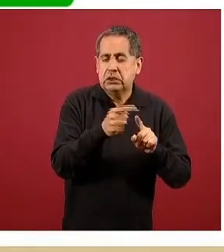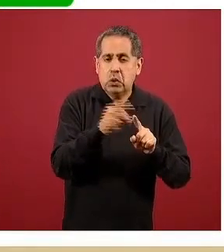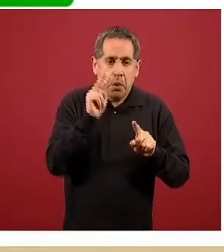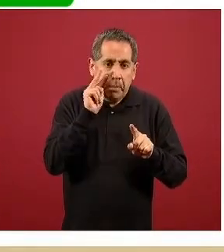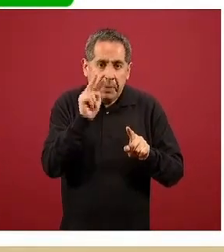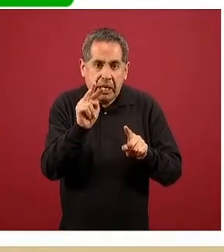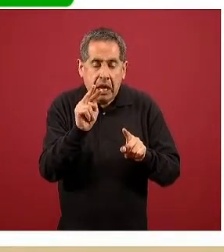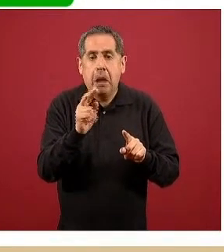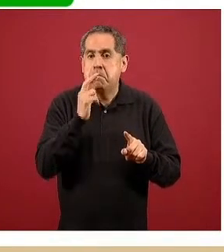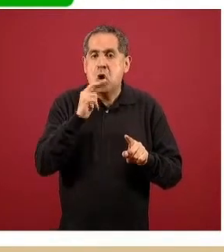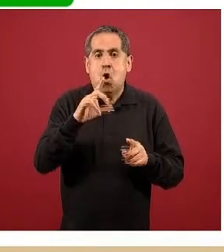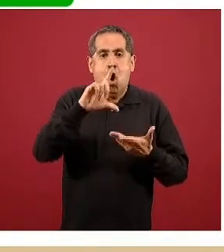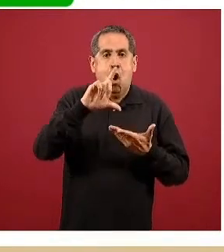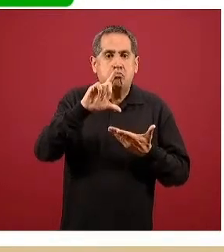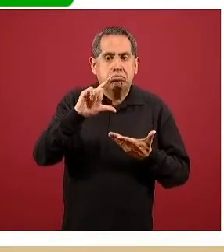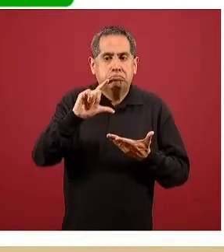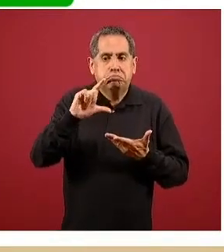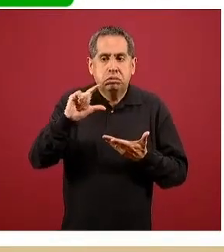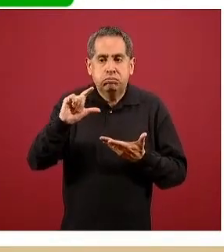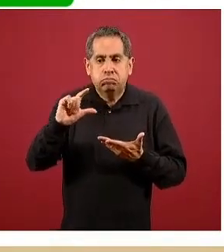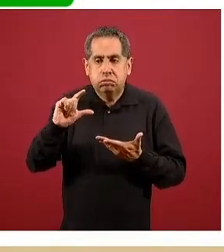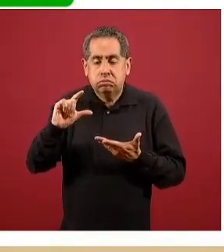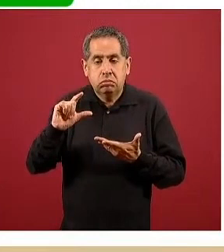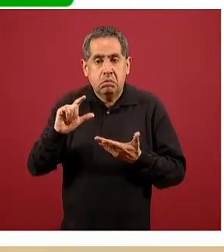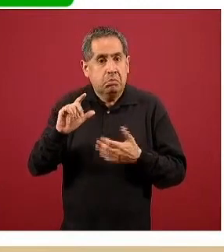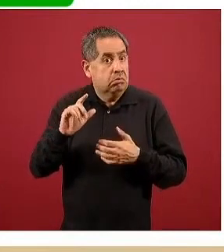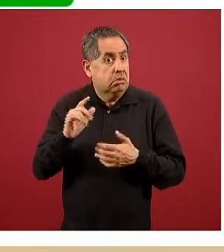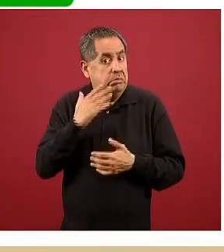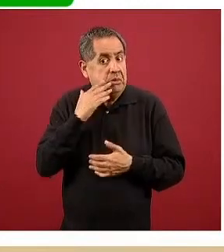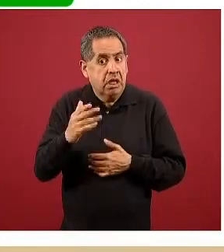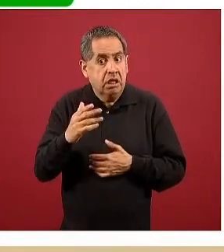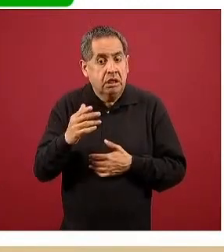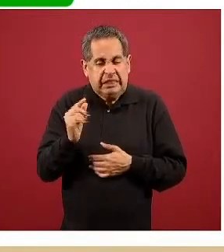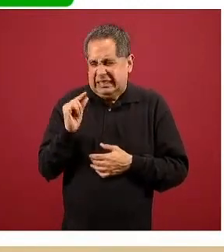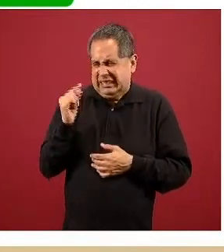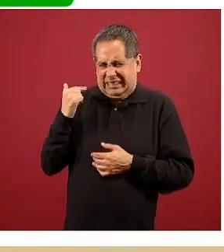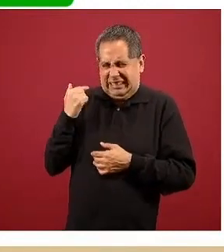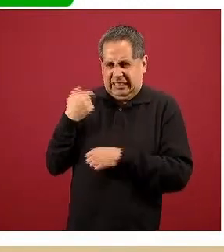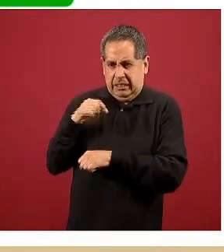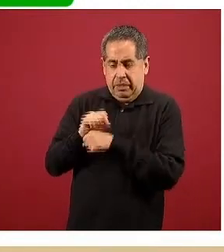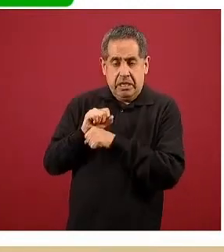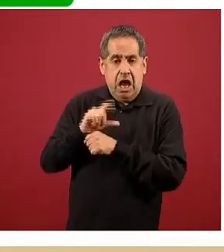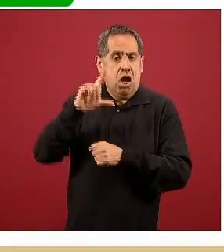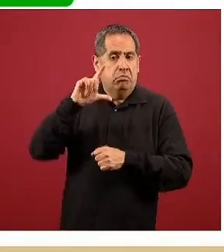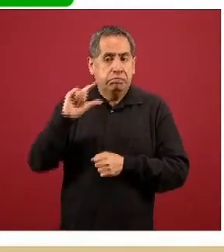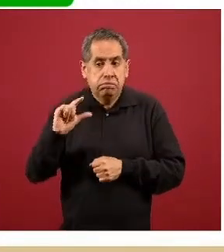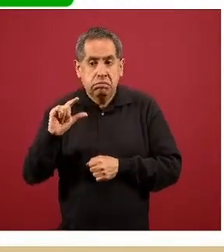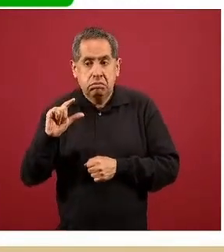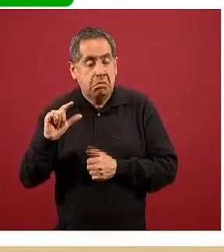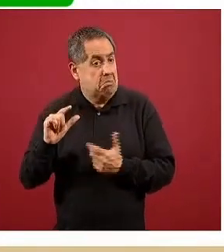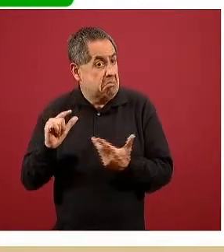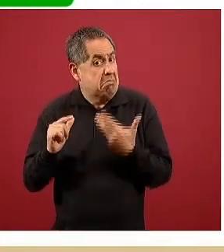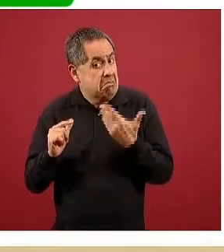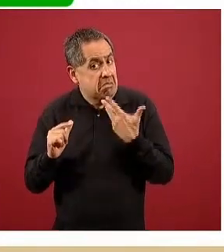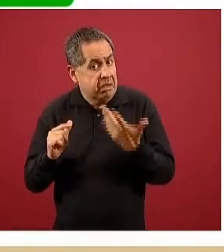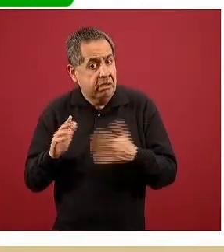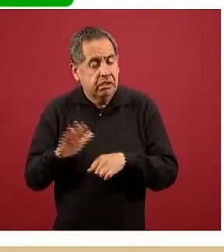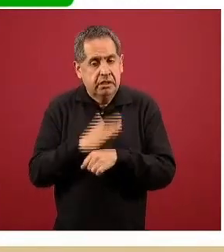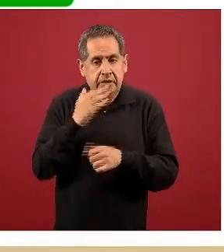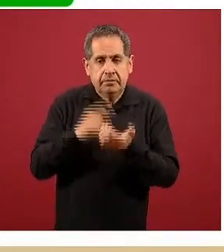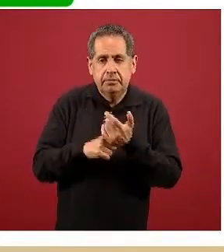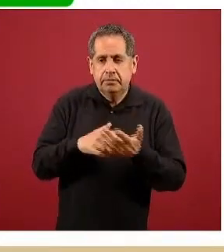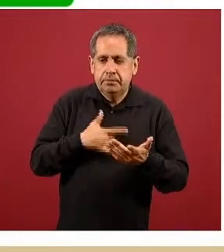se observa una disminución que además ha sido más importante en las últimas semanas, hasta tener